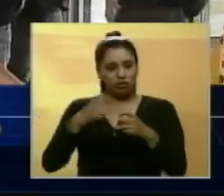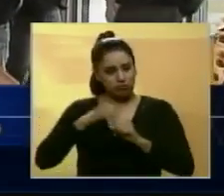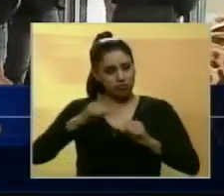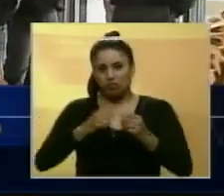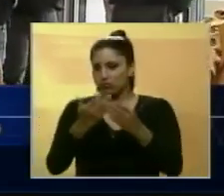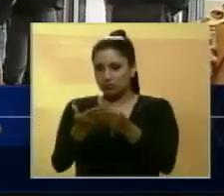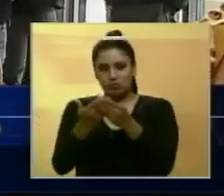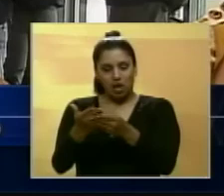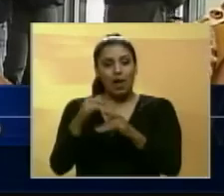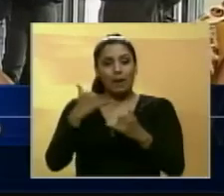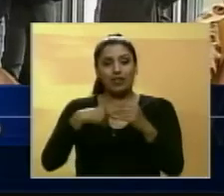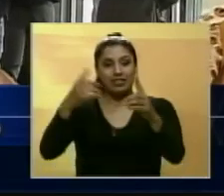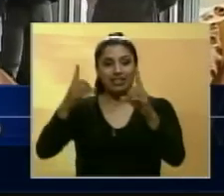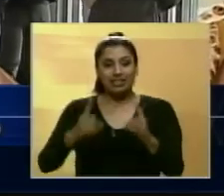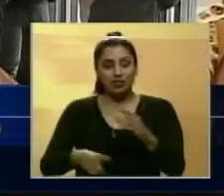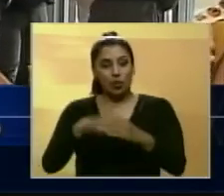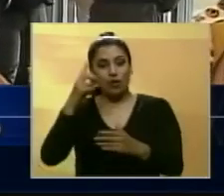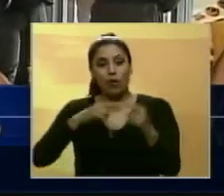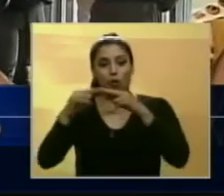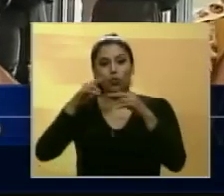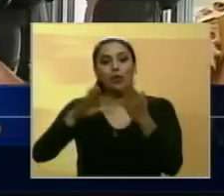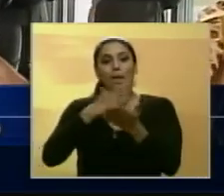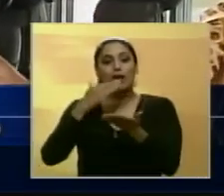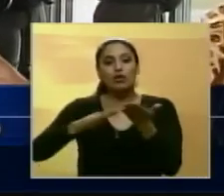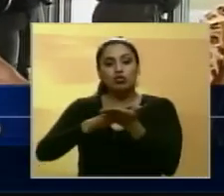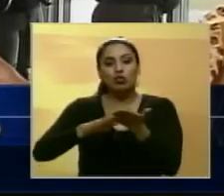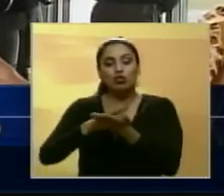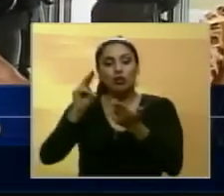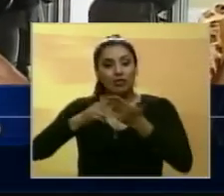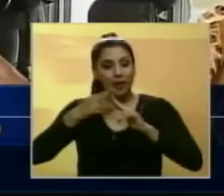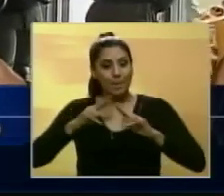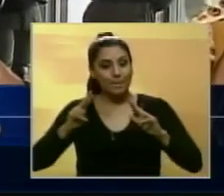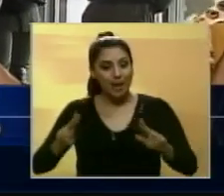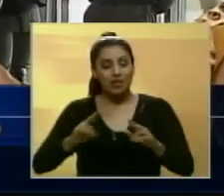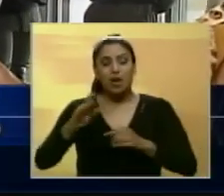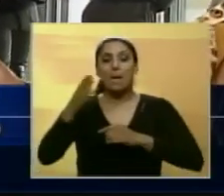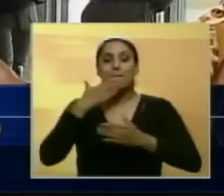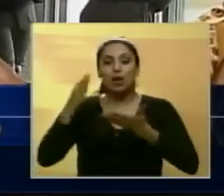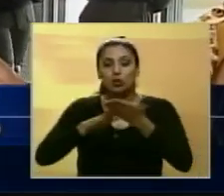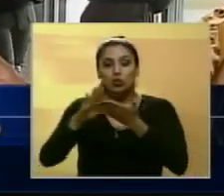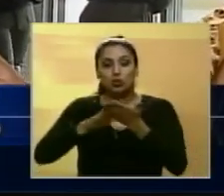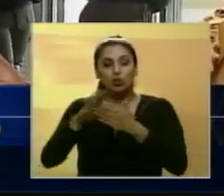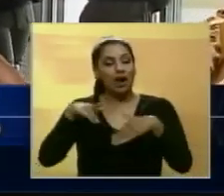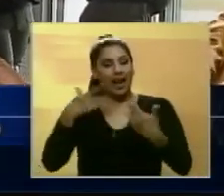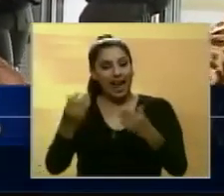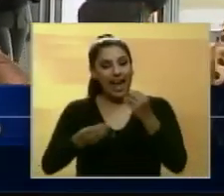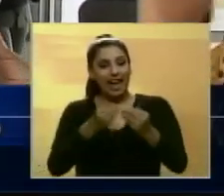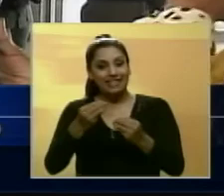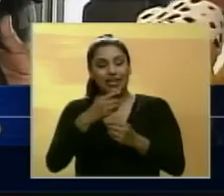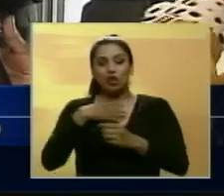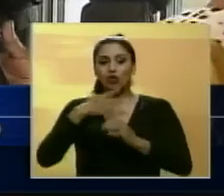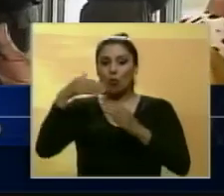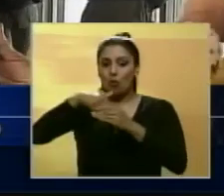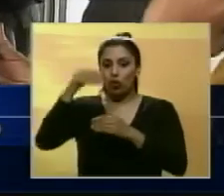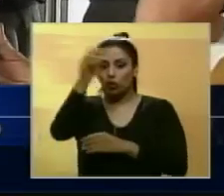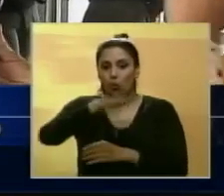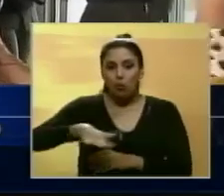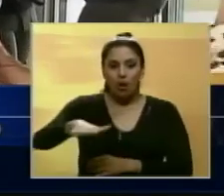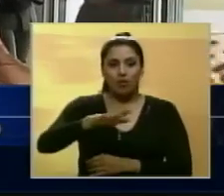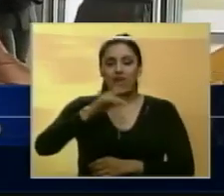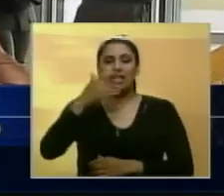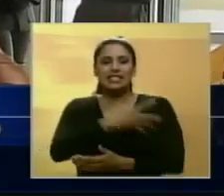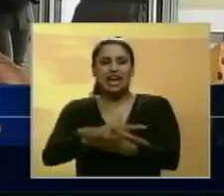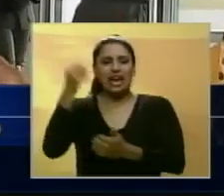cubriendo, porque nuestra decisión es construir una solución pacífica, una solución construida, levantada con los votos del pueblo, no